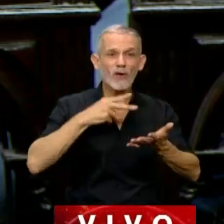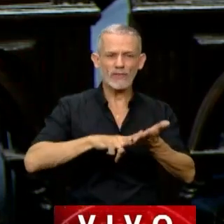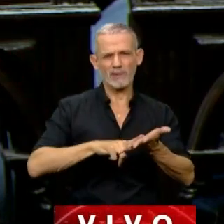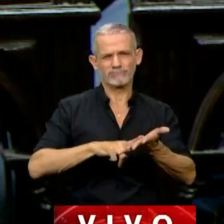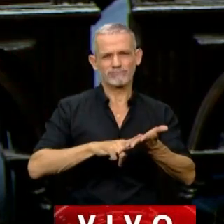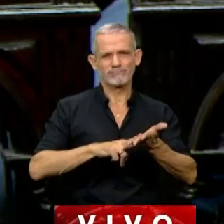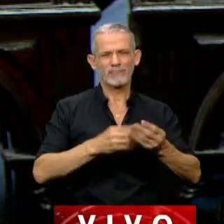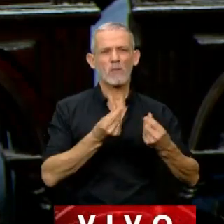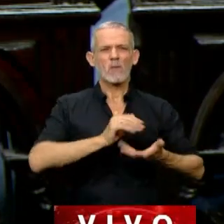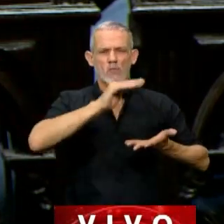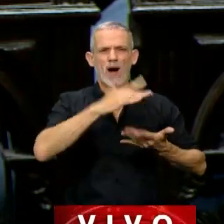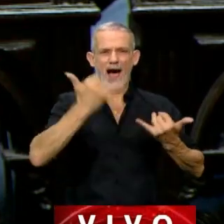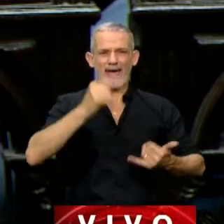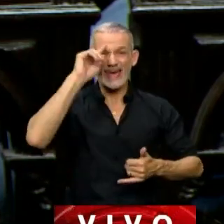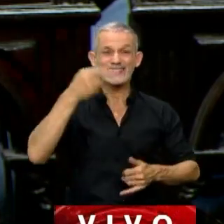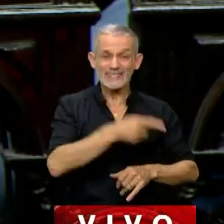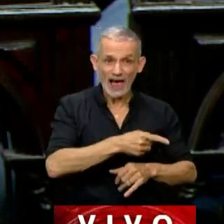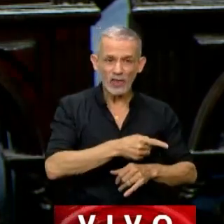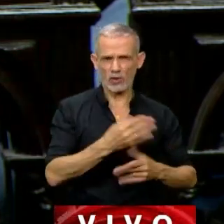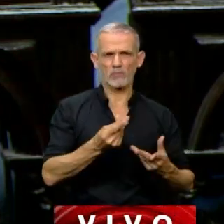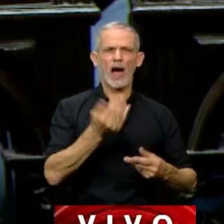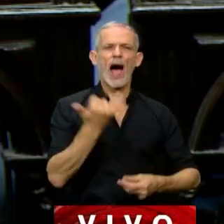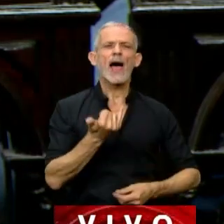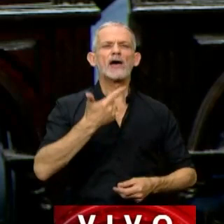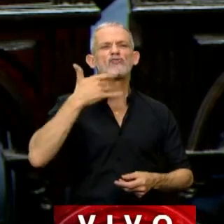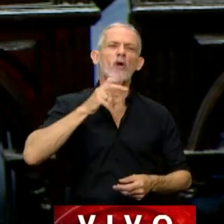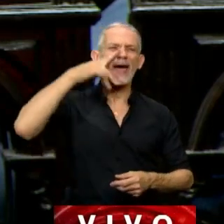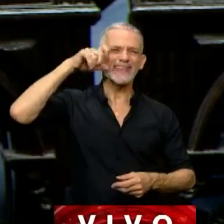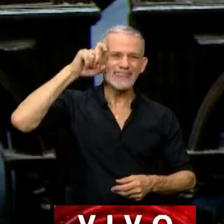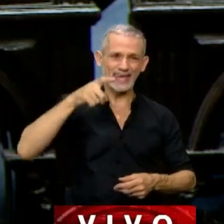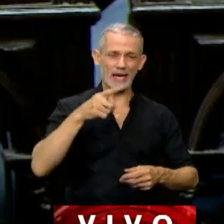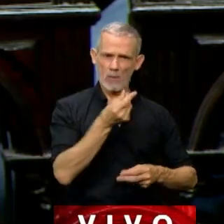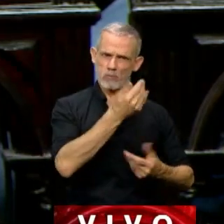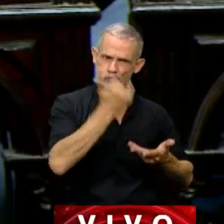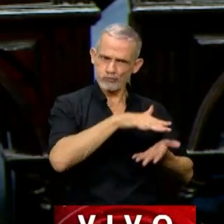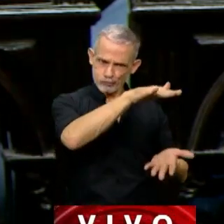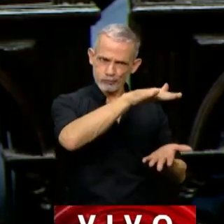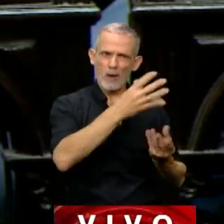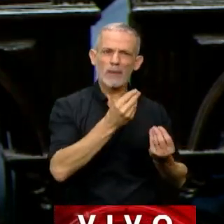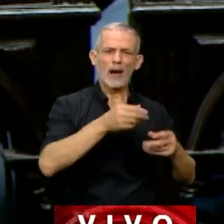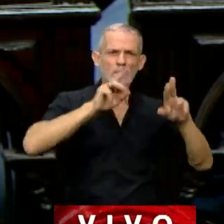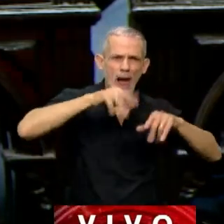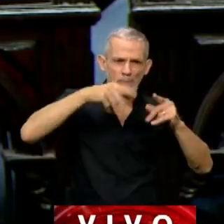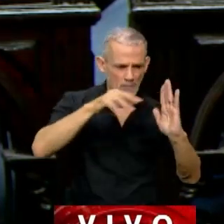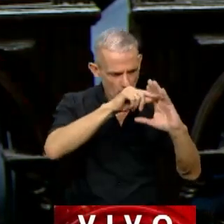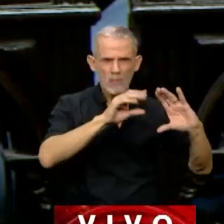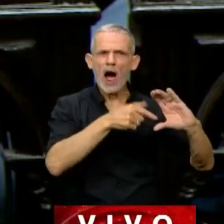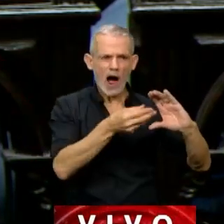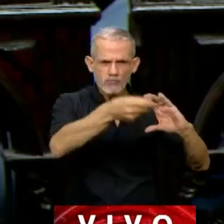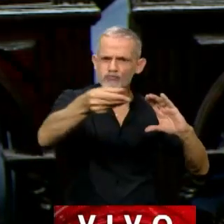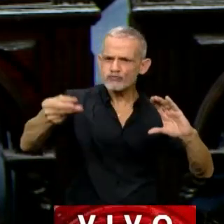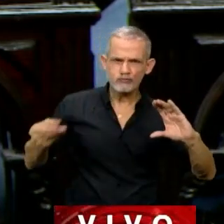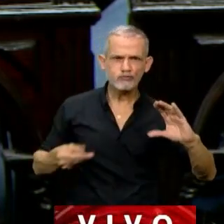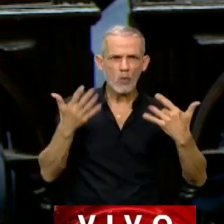estamos discutiendo un estado solvente que pueda avanzar en la realización de las políticas públicas que